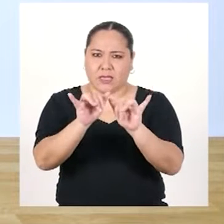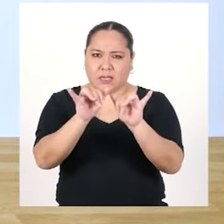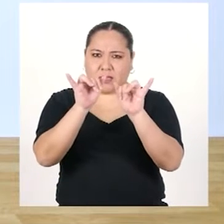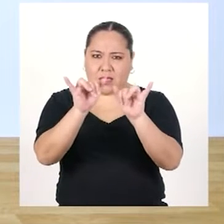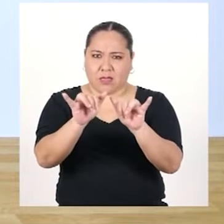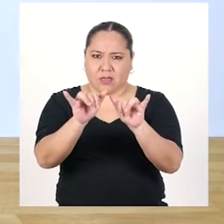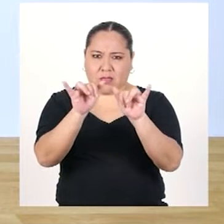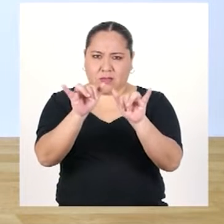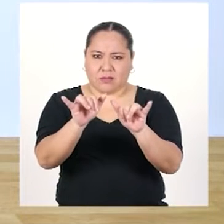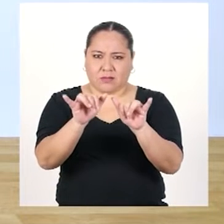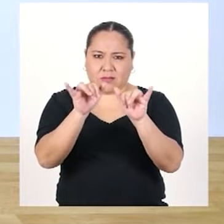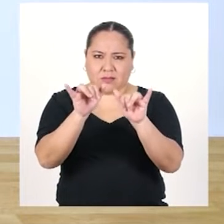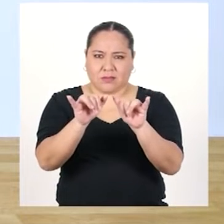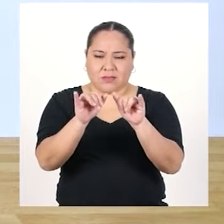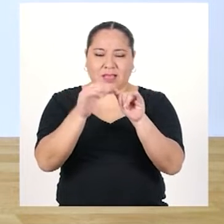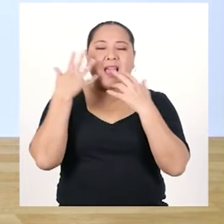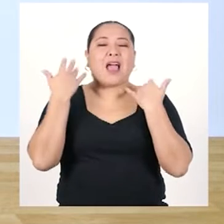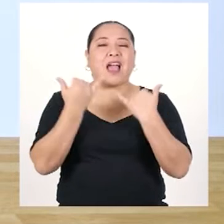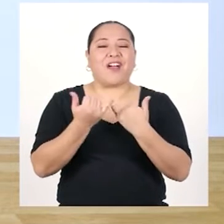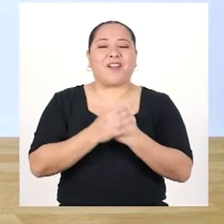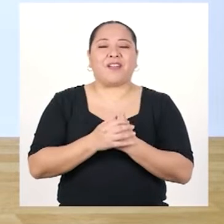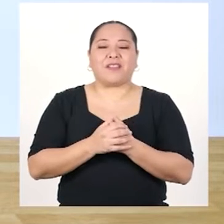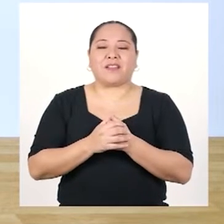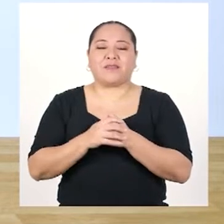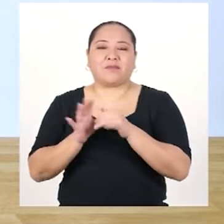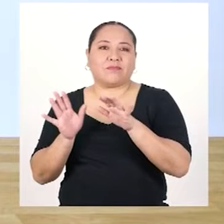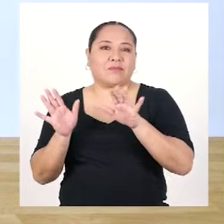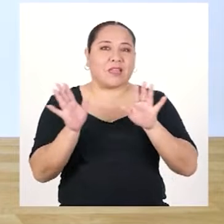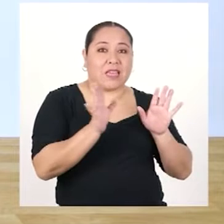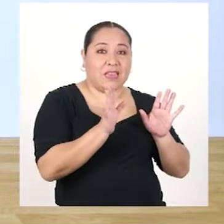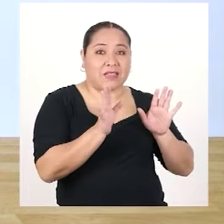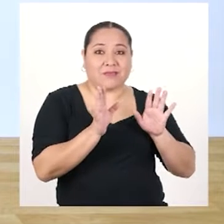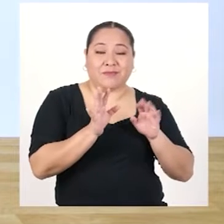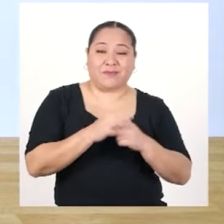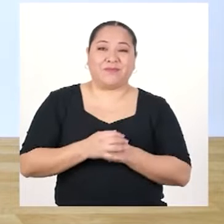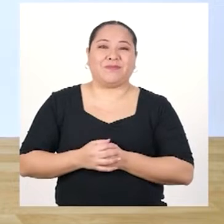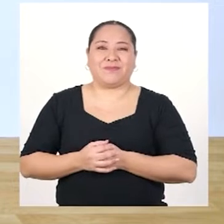mantenemos el equilibrio. Ahora nos vamos hacia.